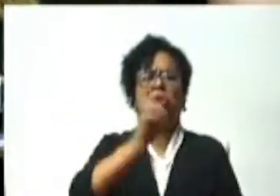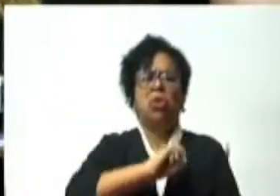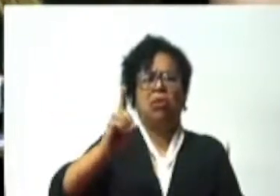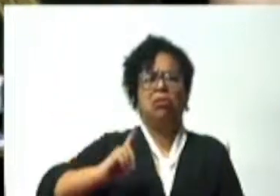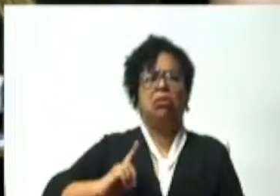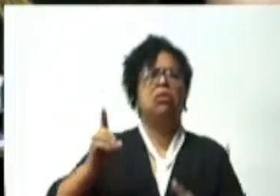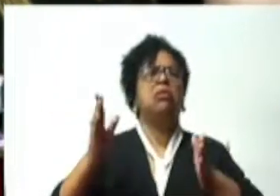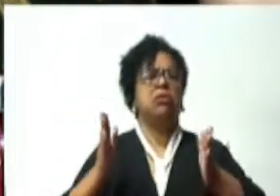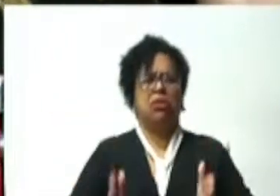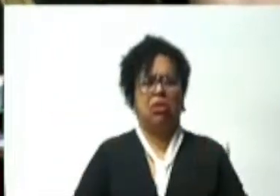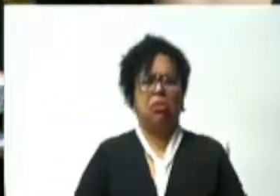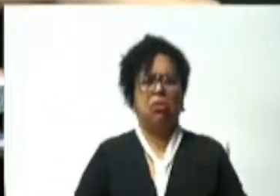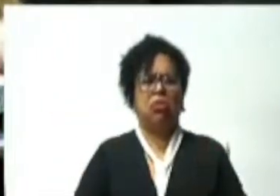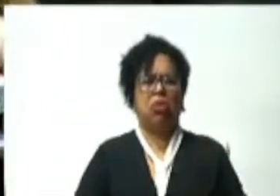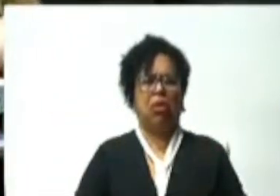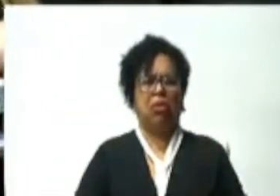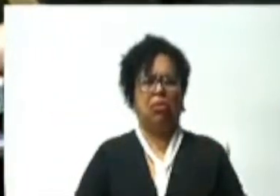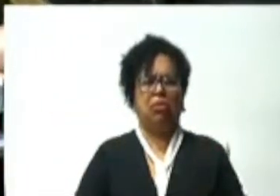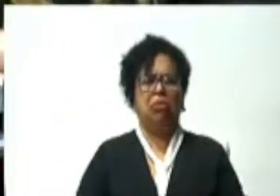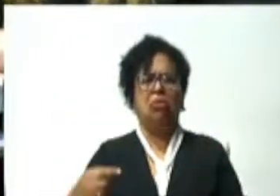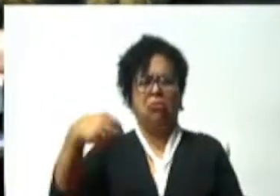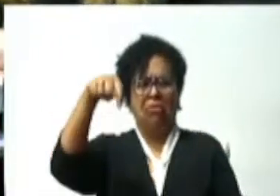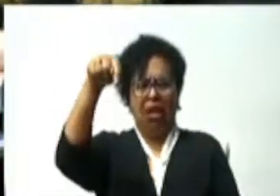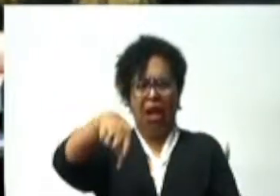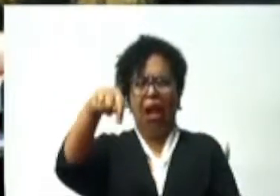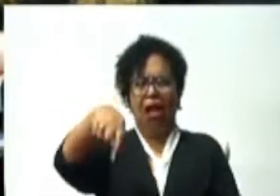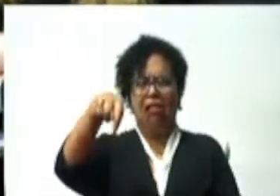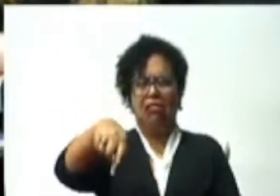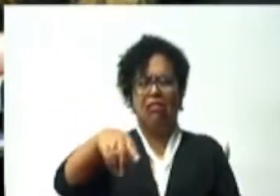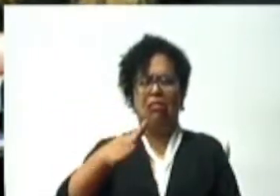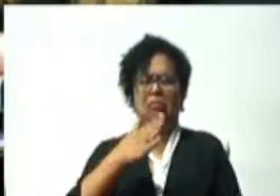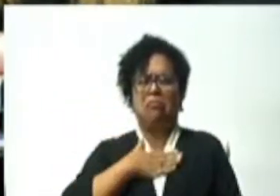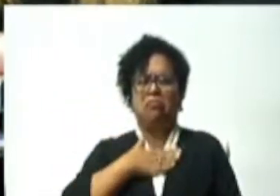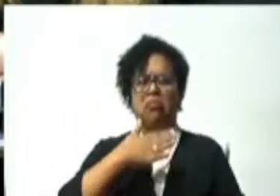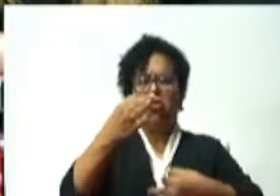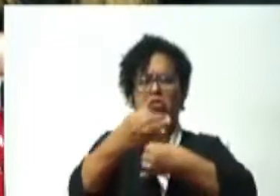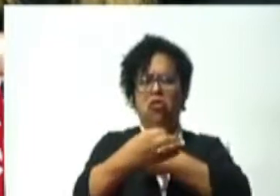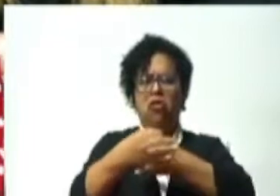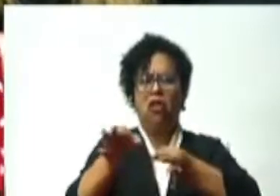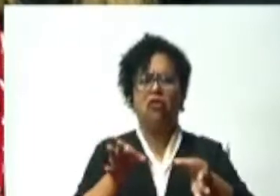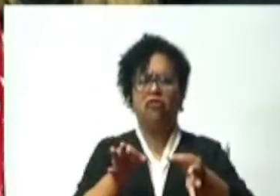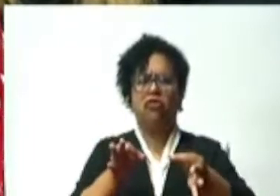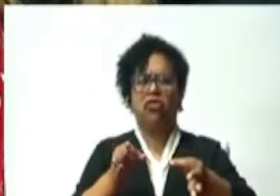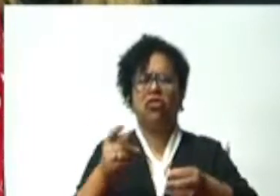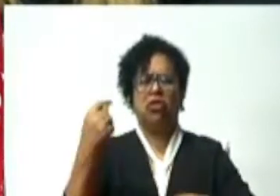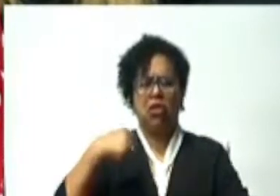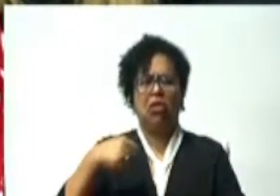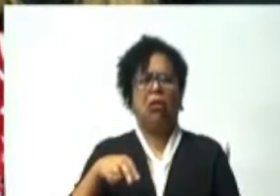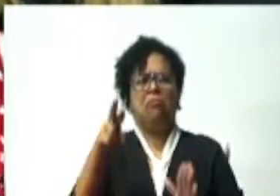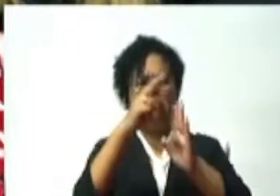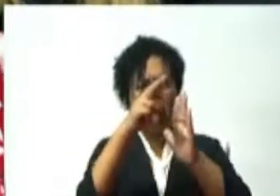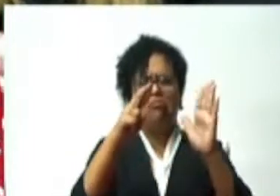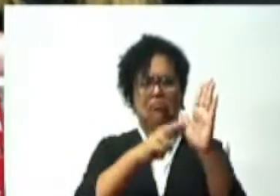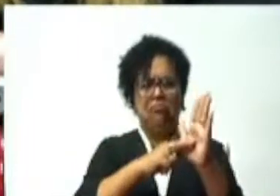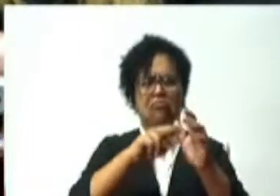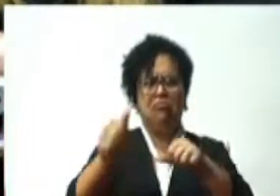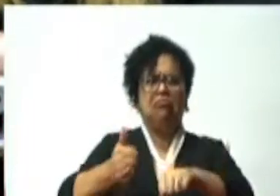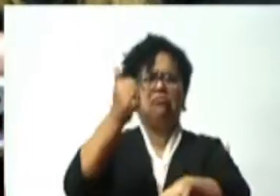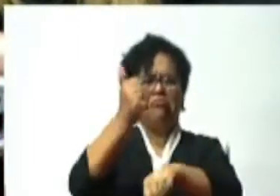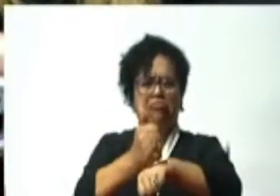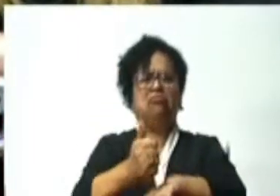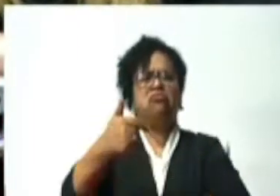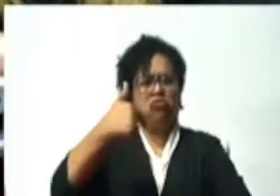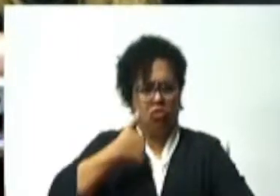no fuimos presidente ni diputados a una cita personal ni de empleo ni de trabajo. Nosotros fuimos